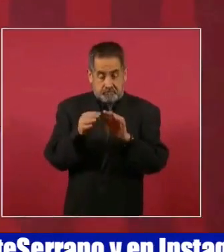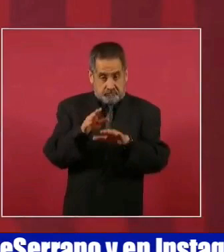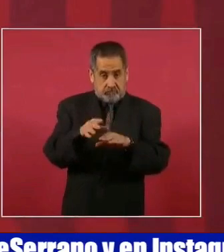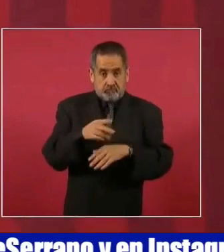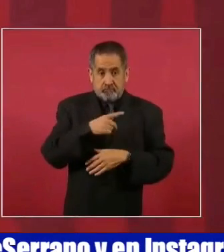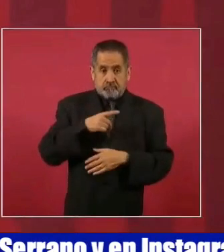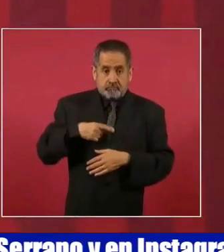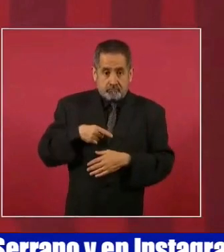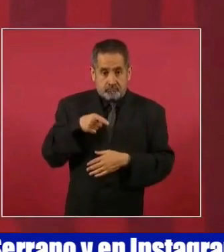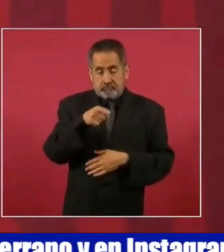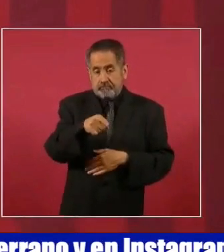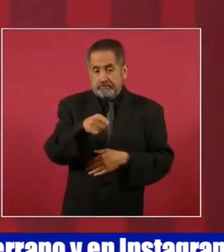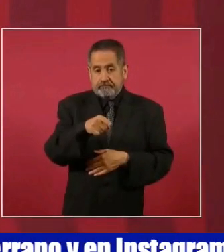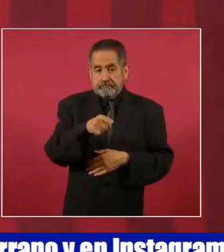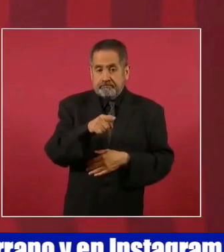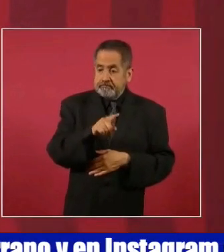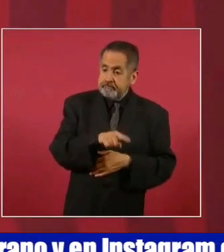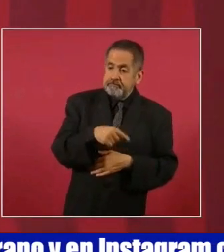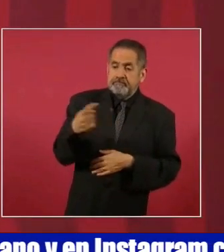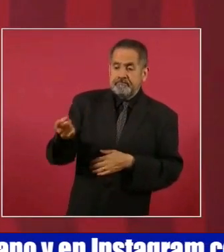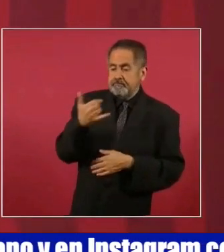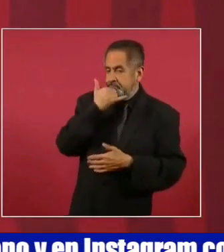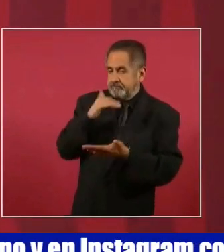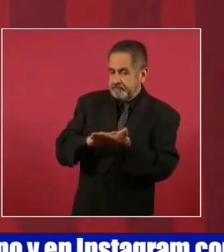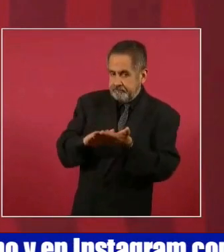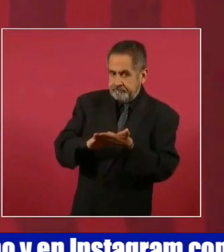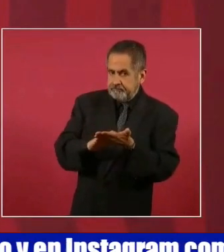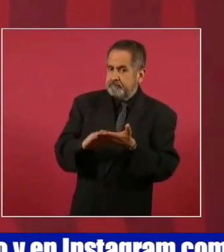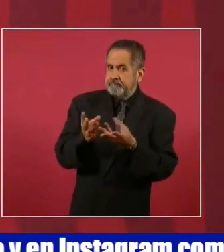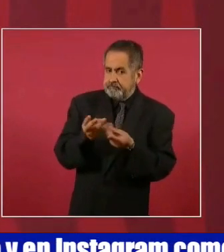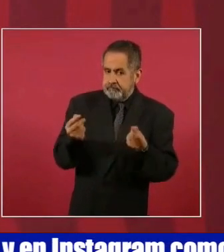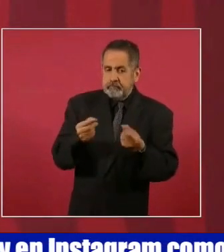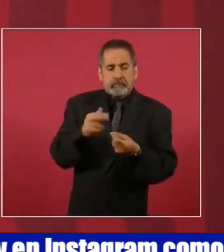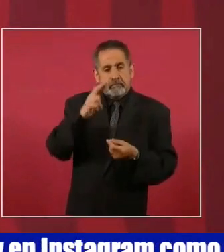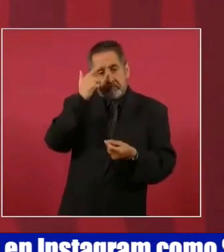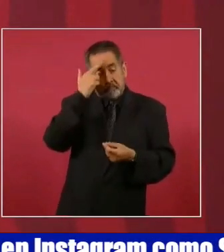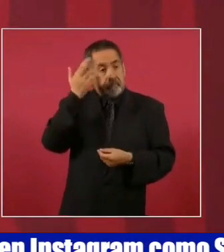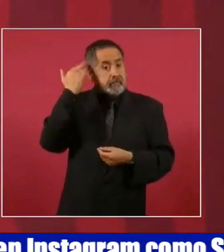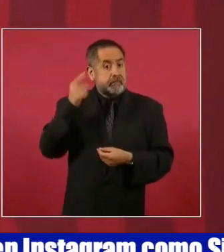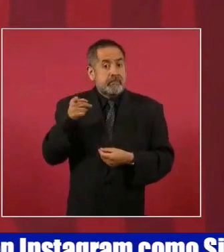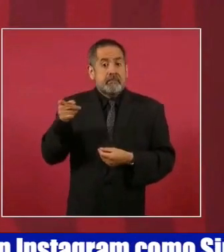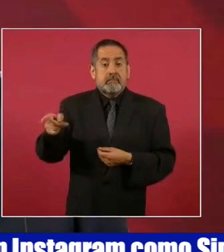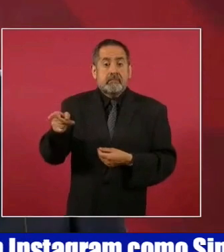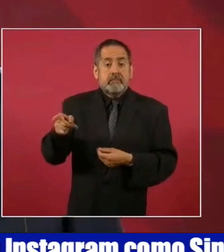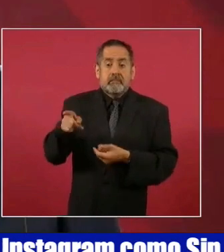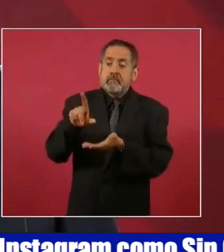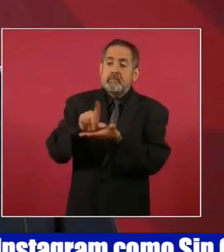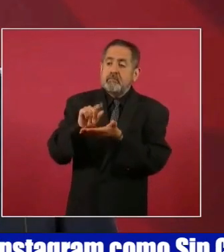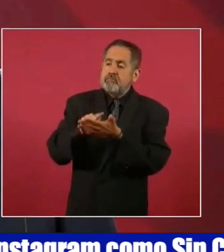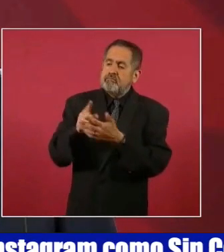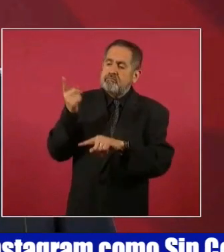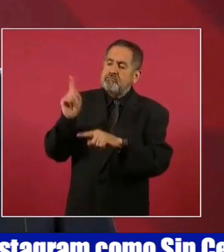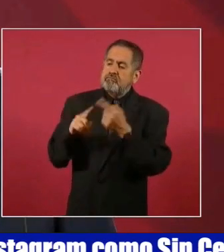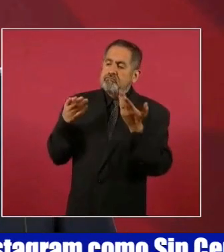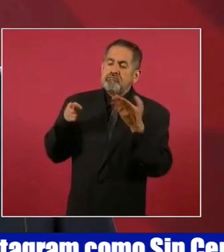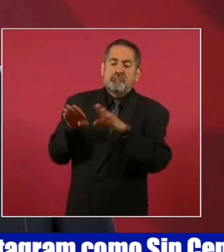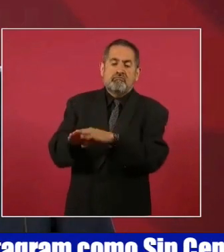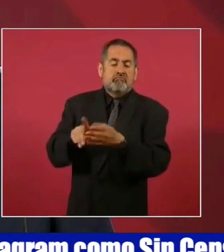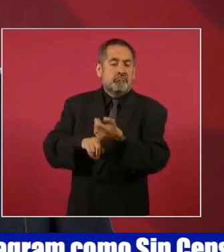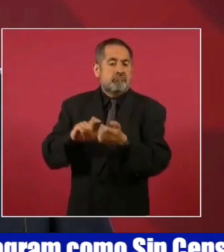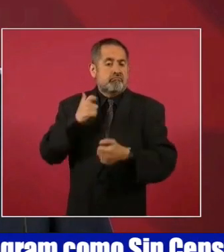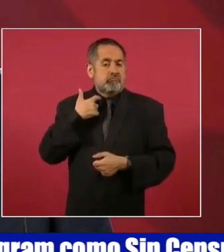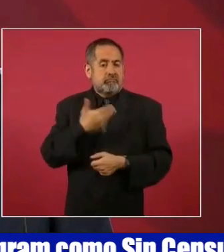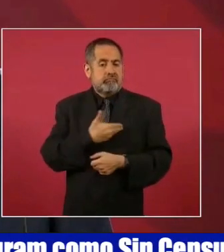López Obrador, llegan a un nivel de enajenación que no se dan cuenta que son mal vistos porque pues antes sí se